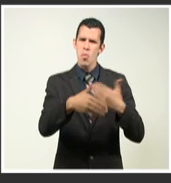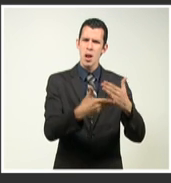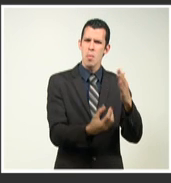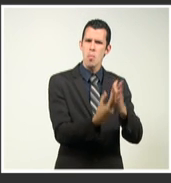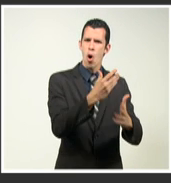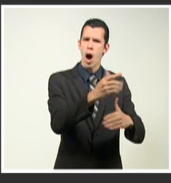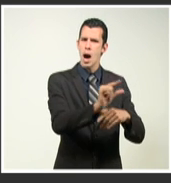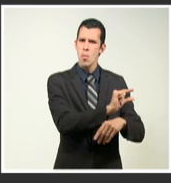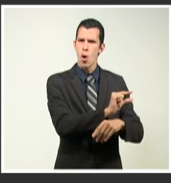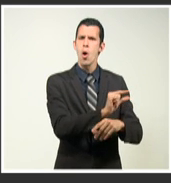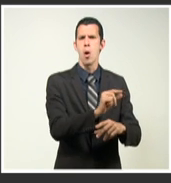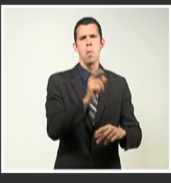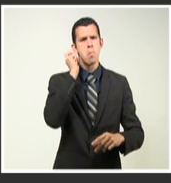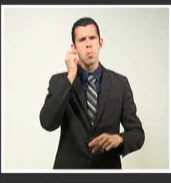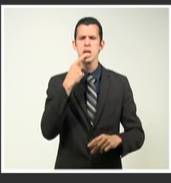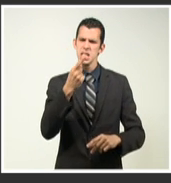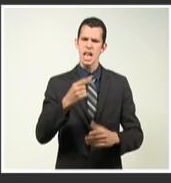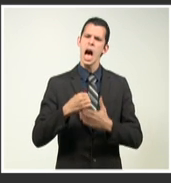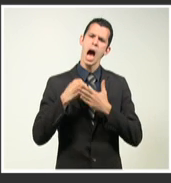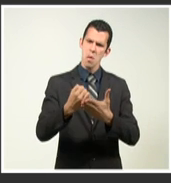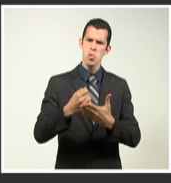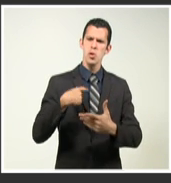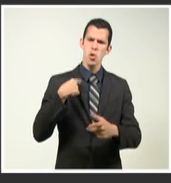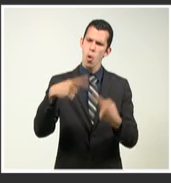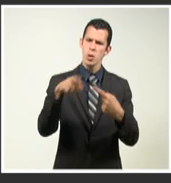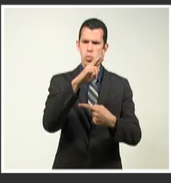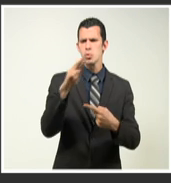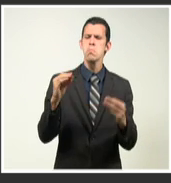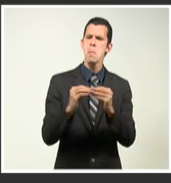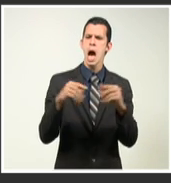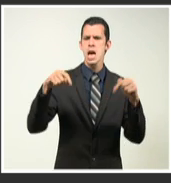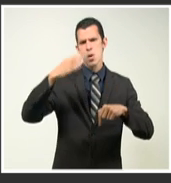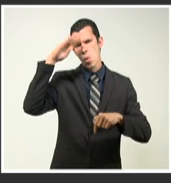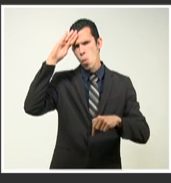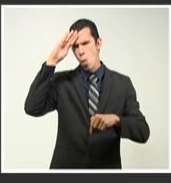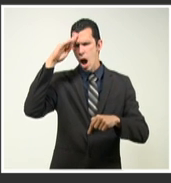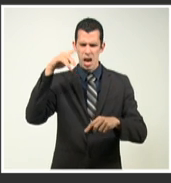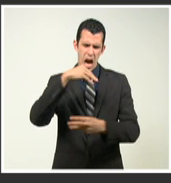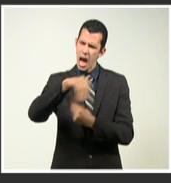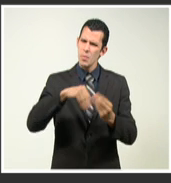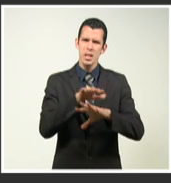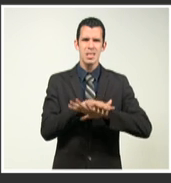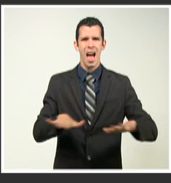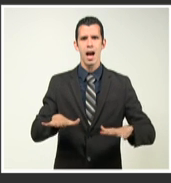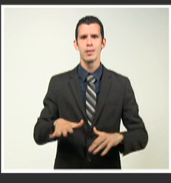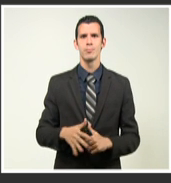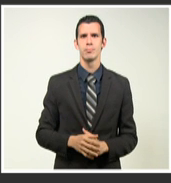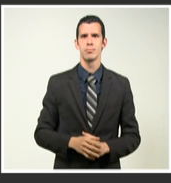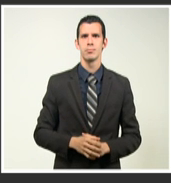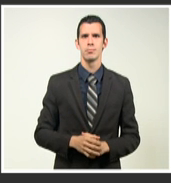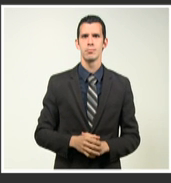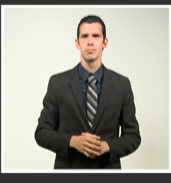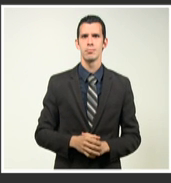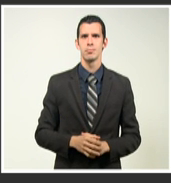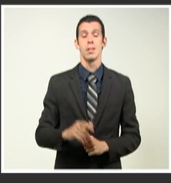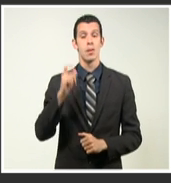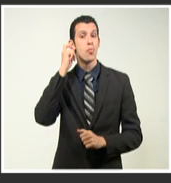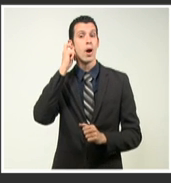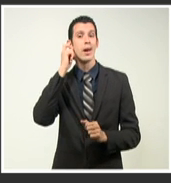ella replica, apoya habitualmente acciones contrarrevolucionarias, está vinculada, aquí también lo pusimos, a altos funcionarios del